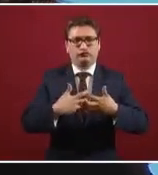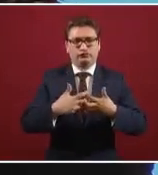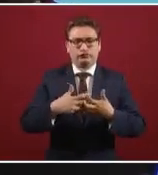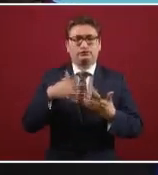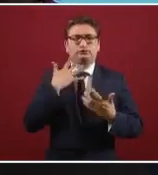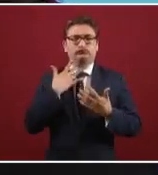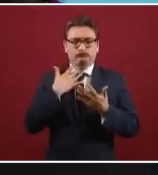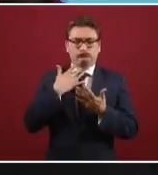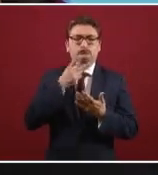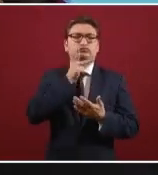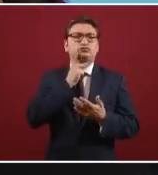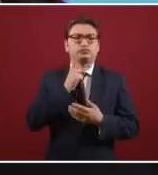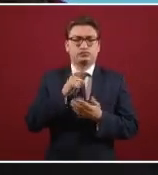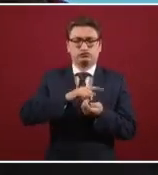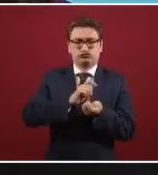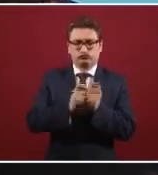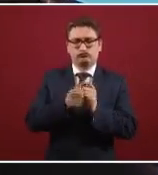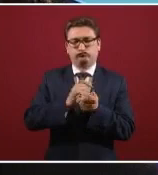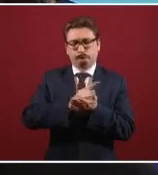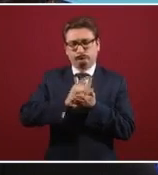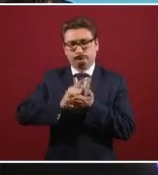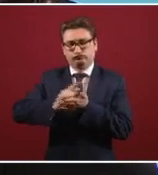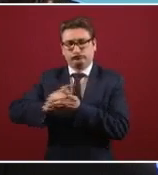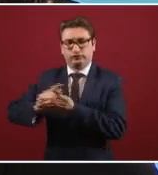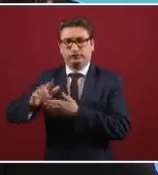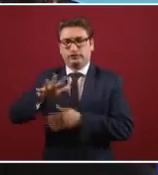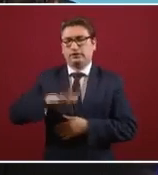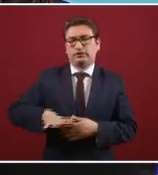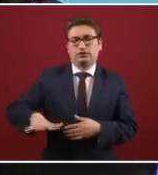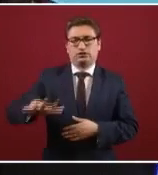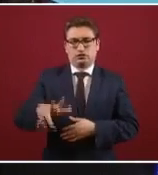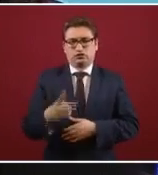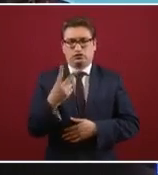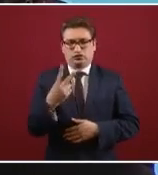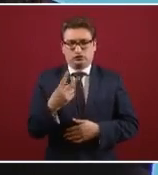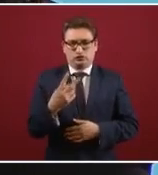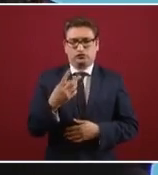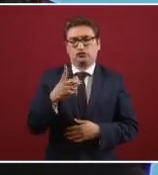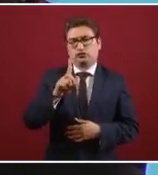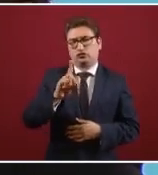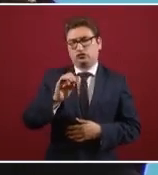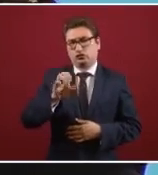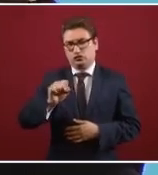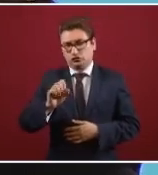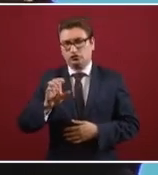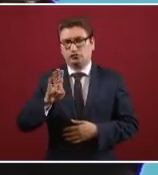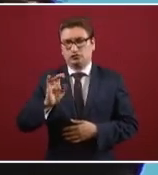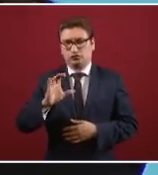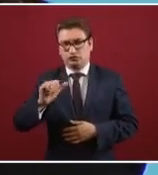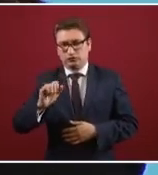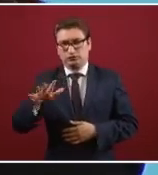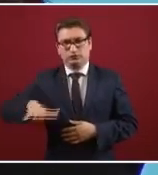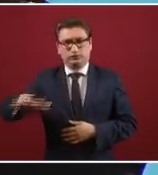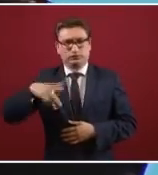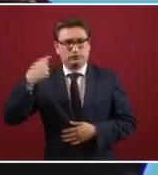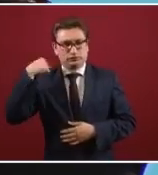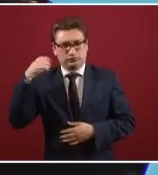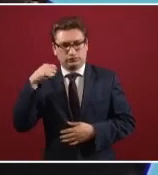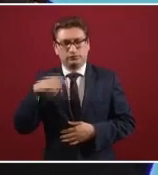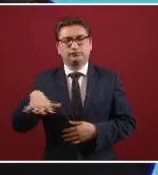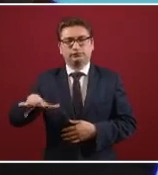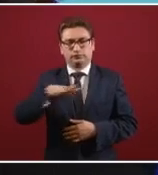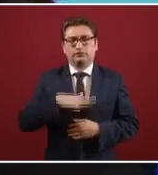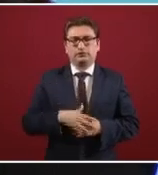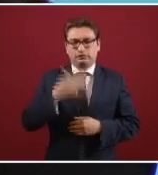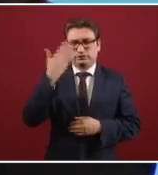municipio de paraíso en dos bocas tabasco informarles que la infraestructura de refinación